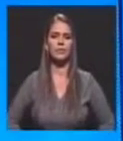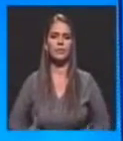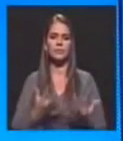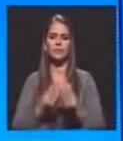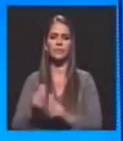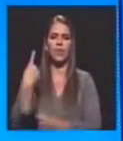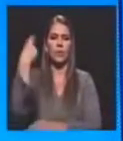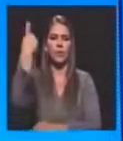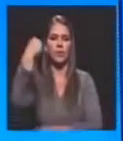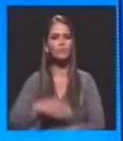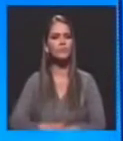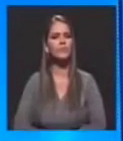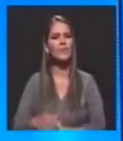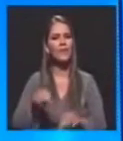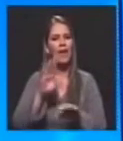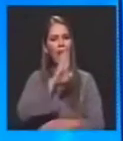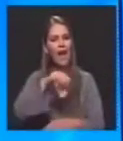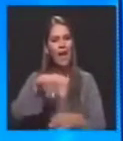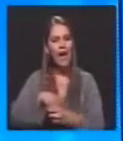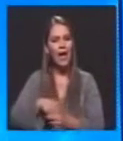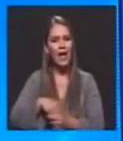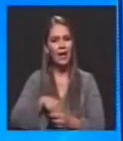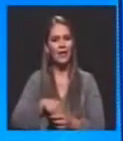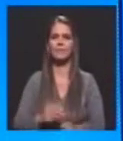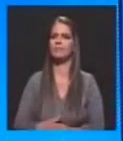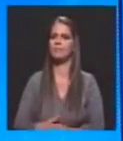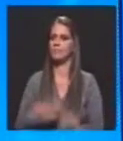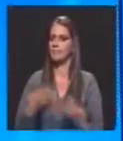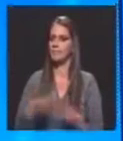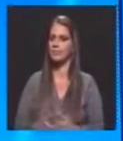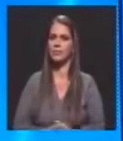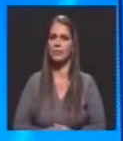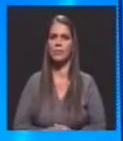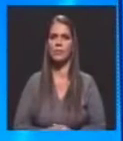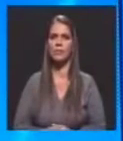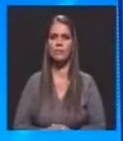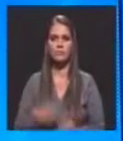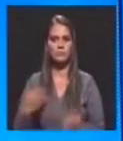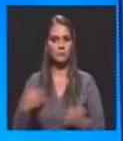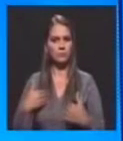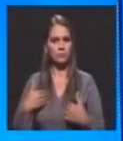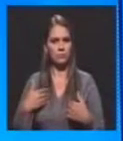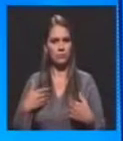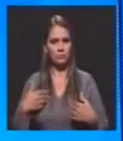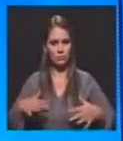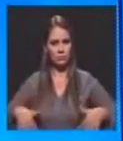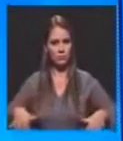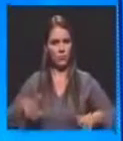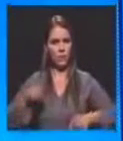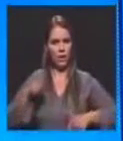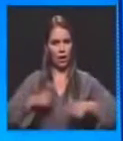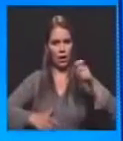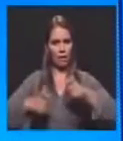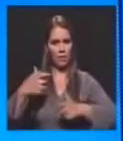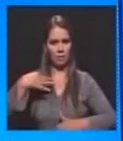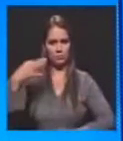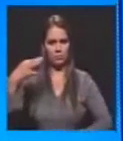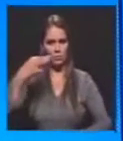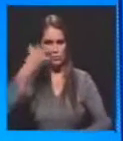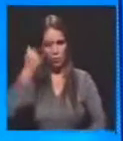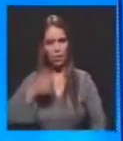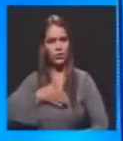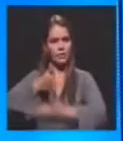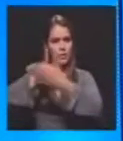Noticias Políticas les contamos que un congresista antioqueño ganó una demanda que pretendía quitarle la investidura como representante a la Cámara por el